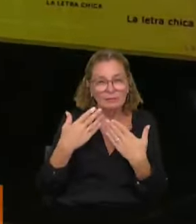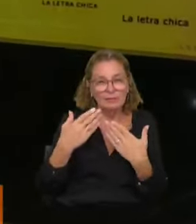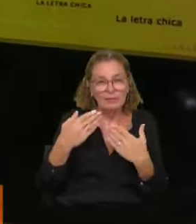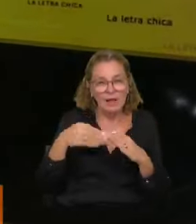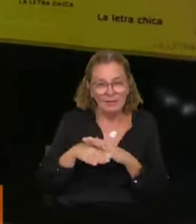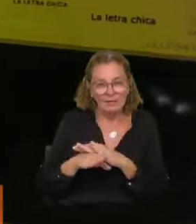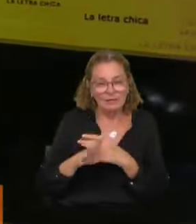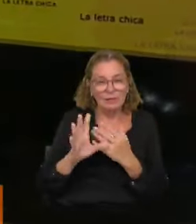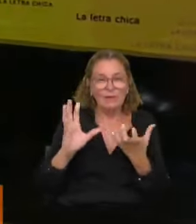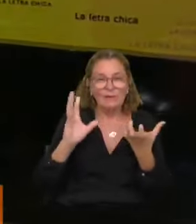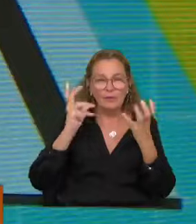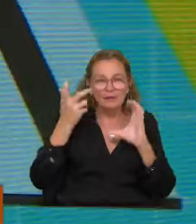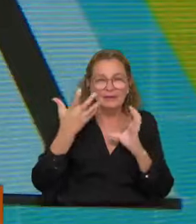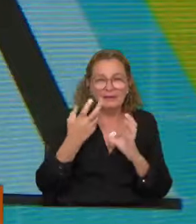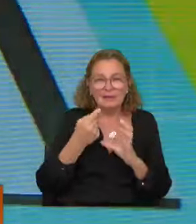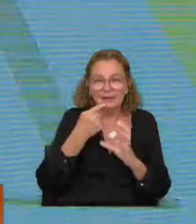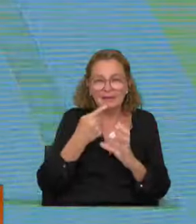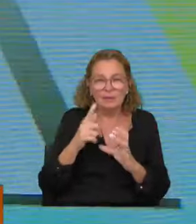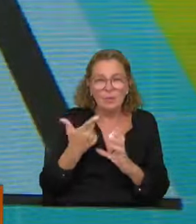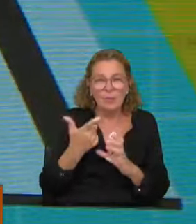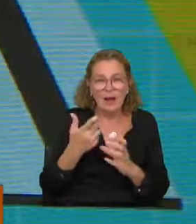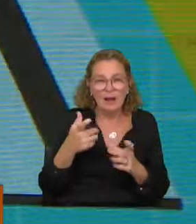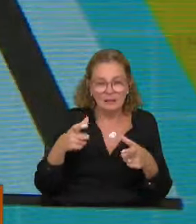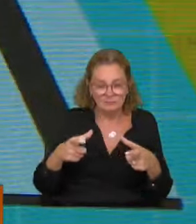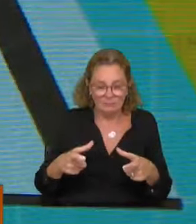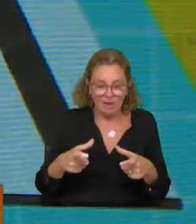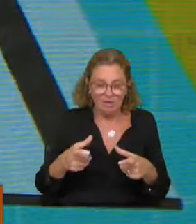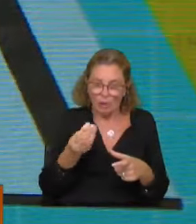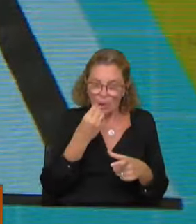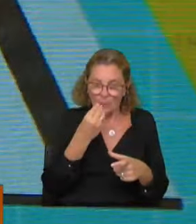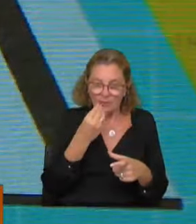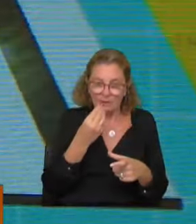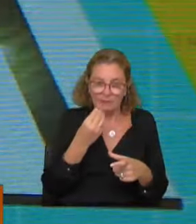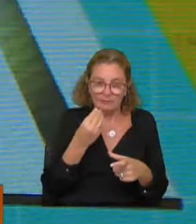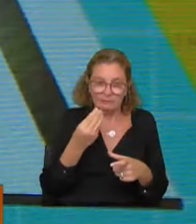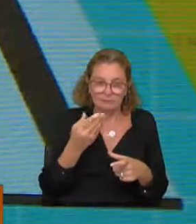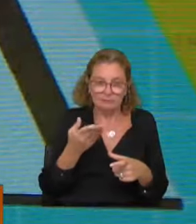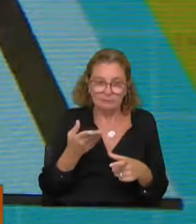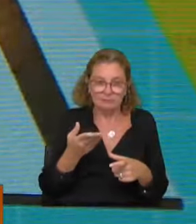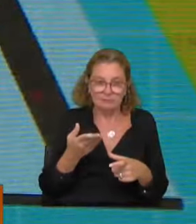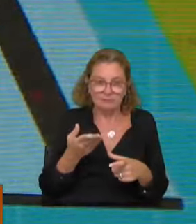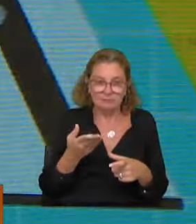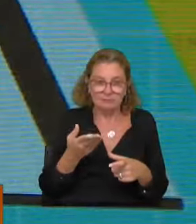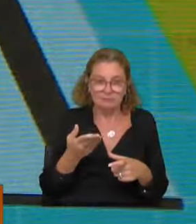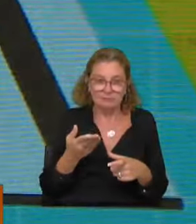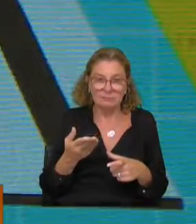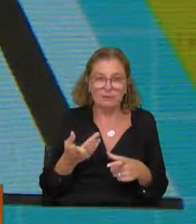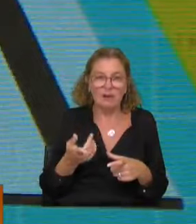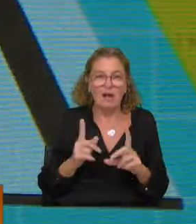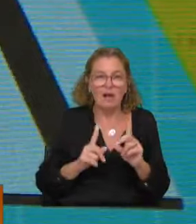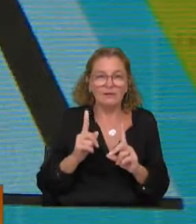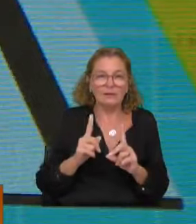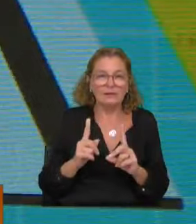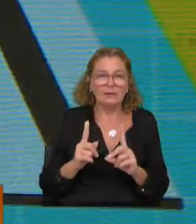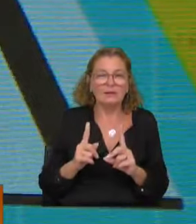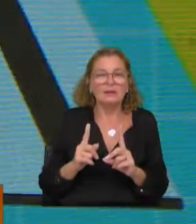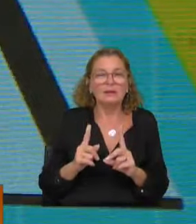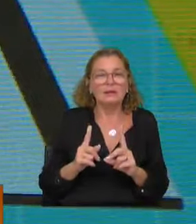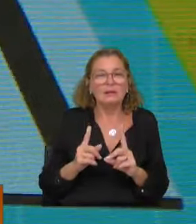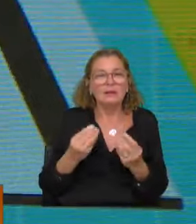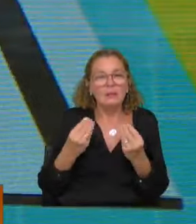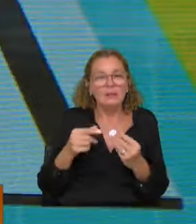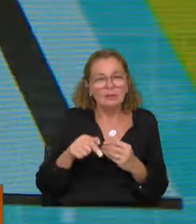sino la violencia que implica capaz que no tener un plato de comida este directamente no ni si quieras que sea algo nutritivo